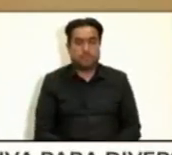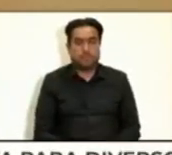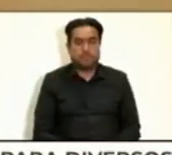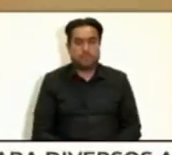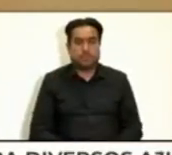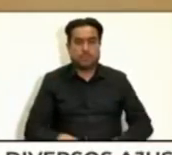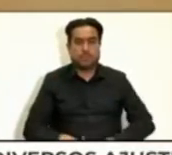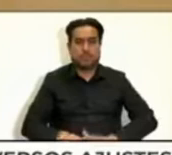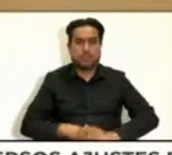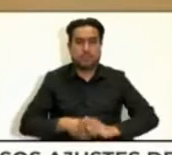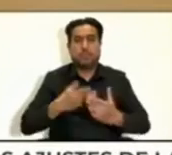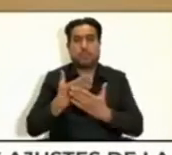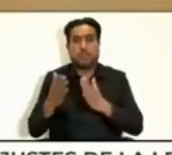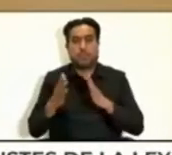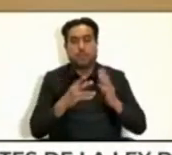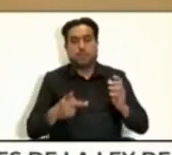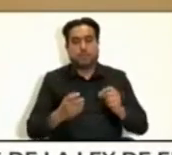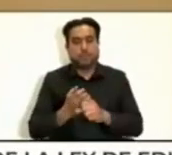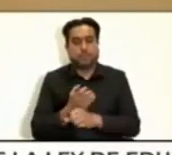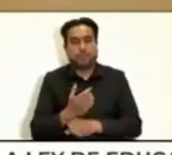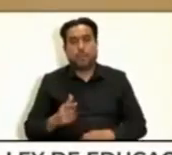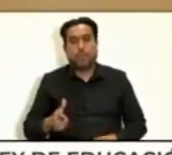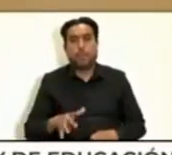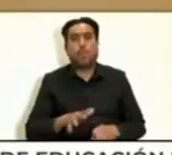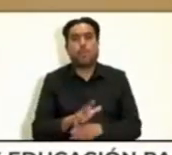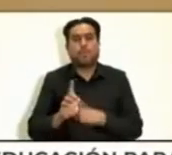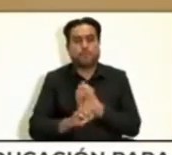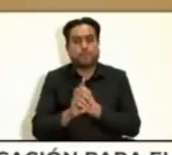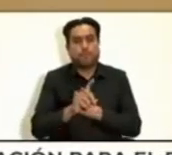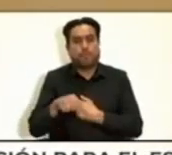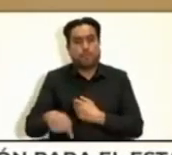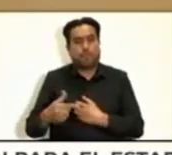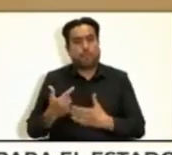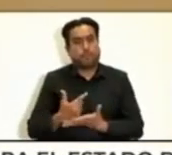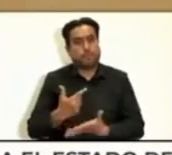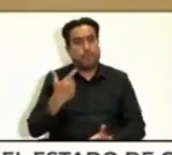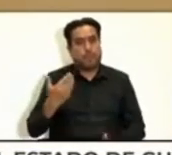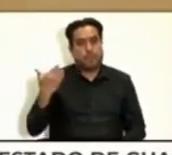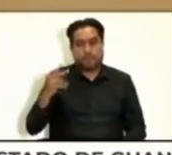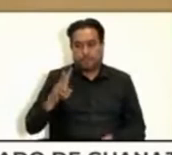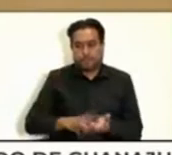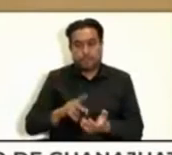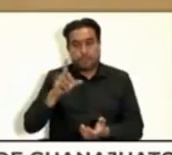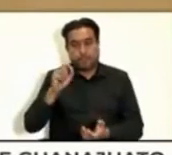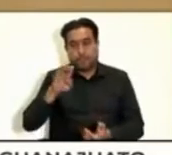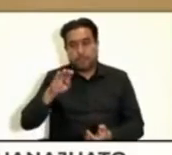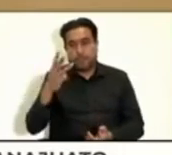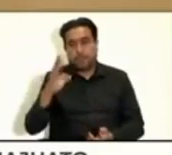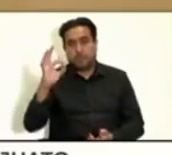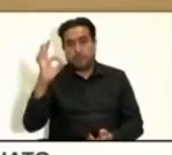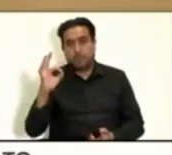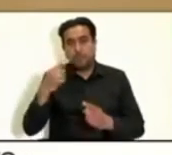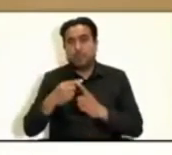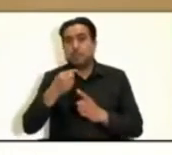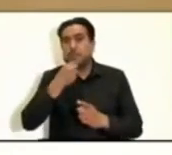corresponde al estado de guanajuato la problemática educativa es grave en el 2020 el 93% de